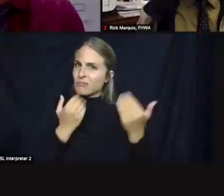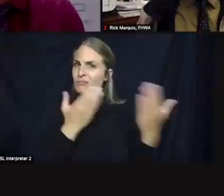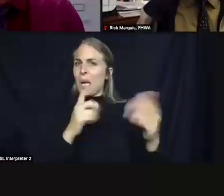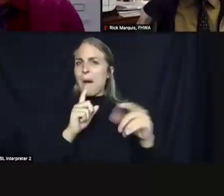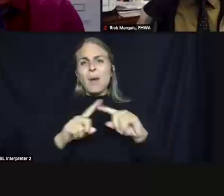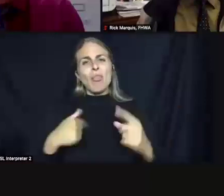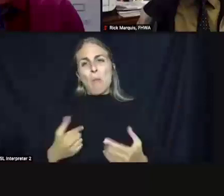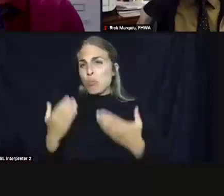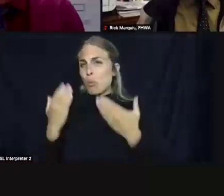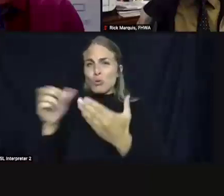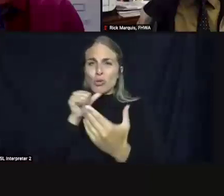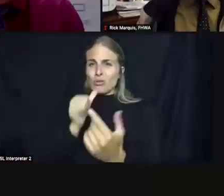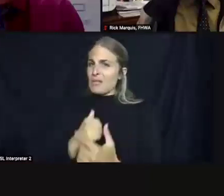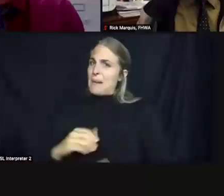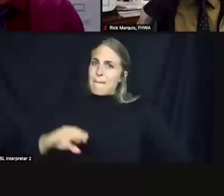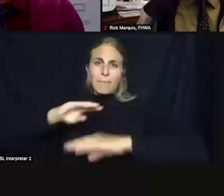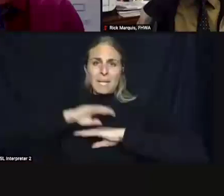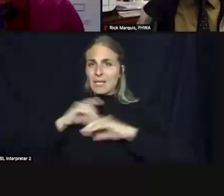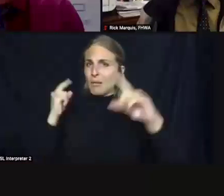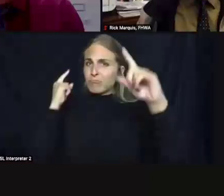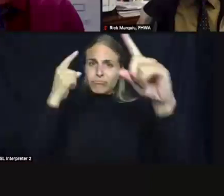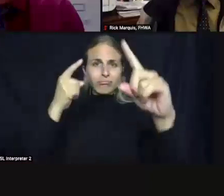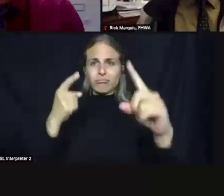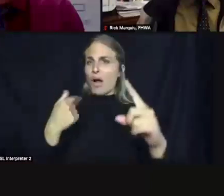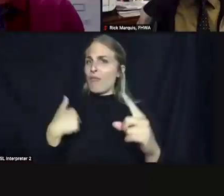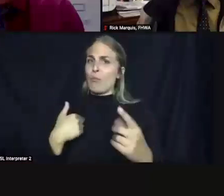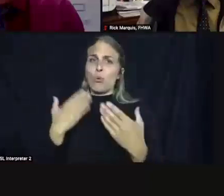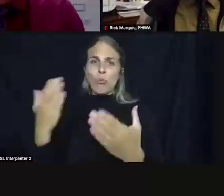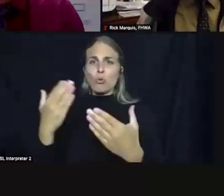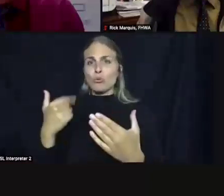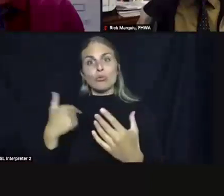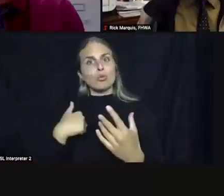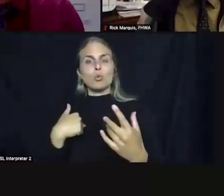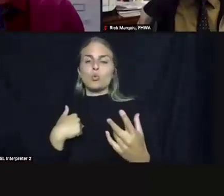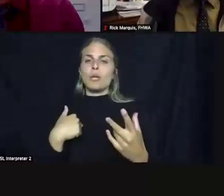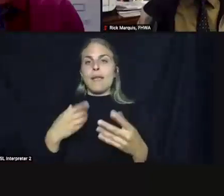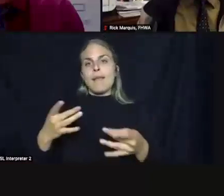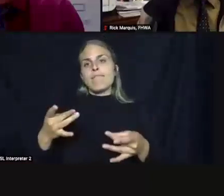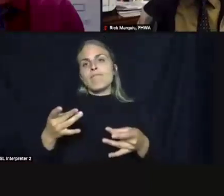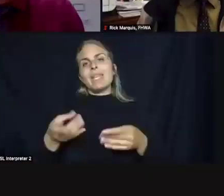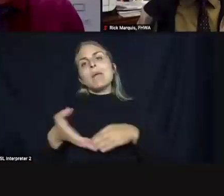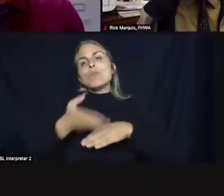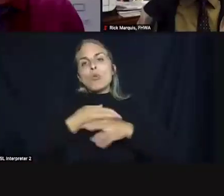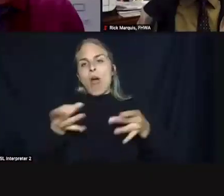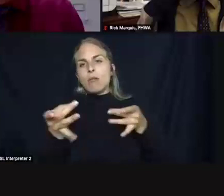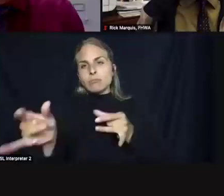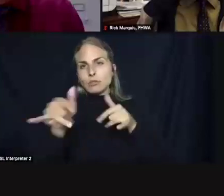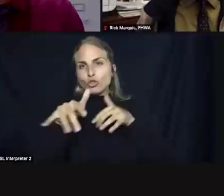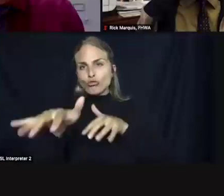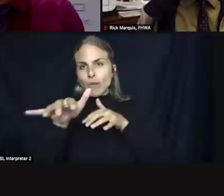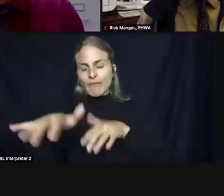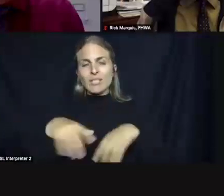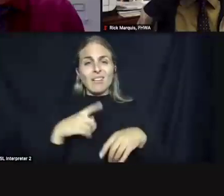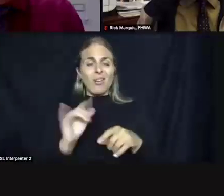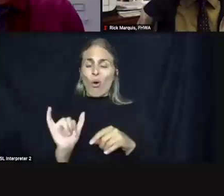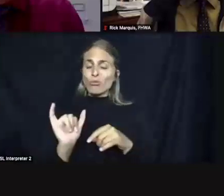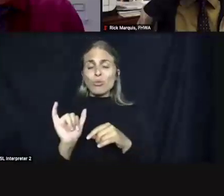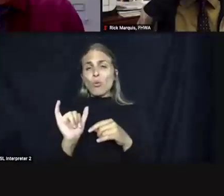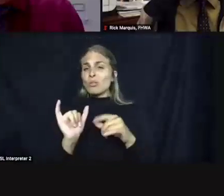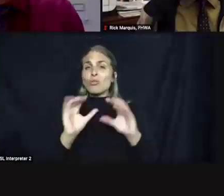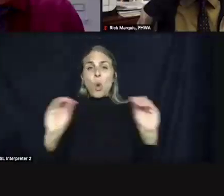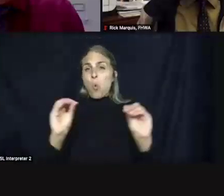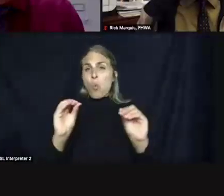para decir que la acción propuesta no cumple con el objetivo principal del proyecto de aumentar